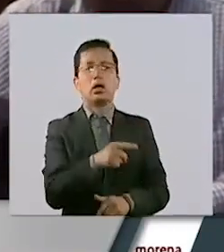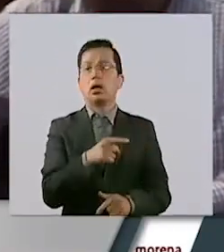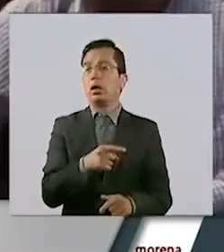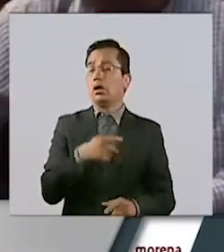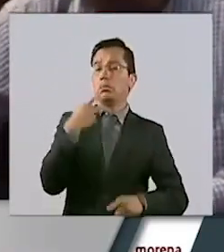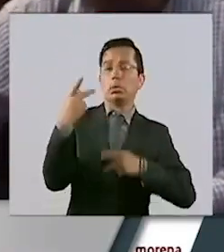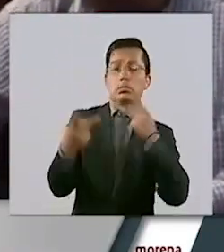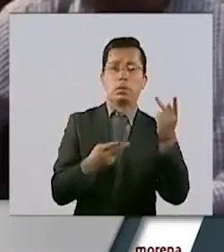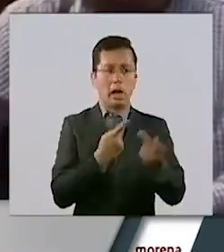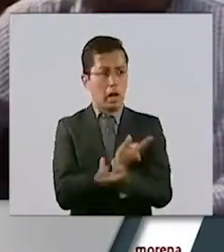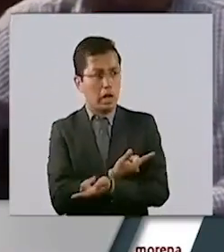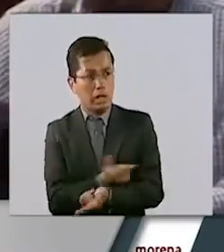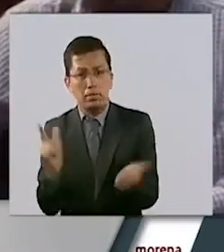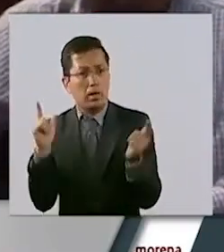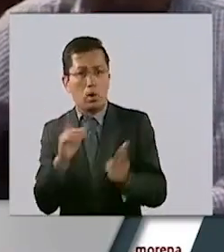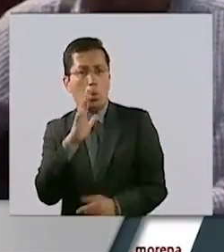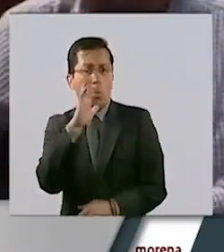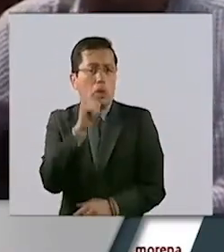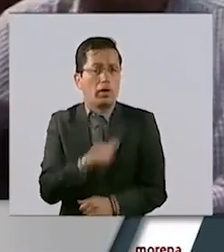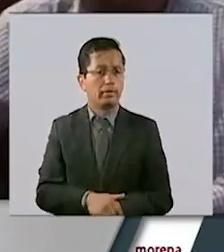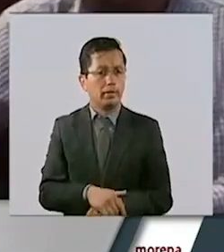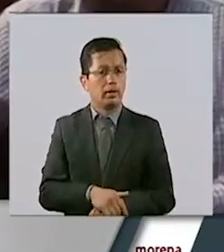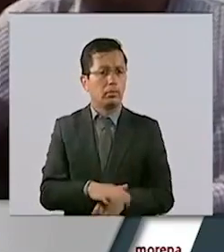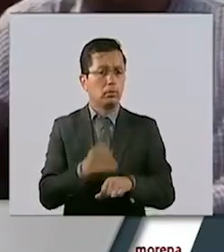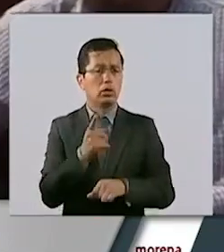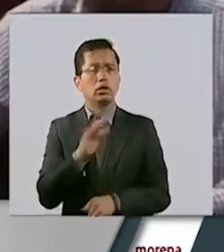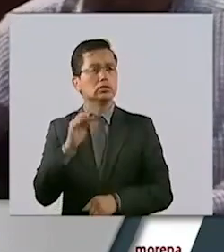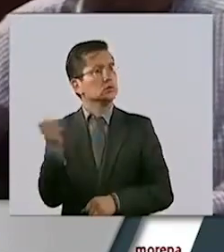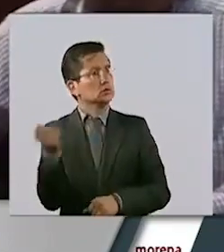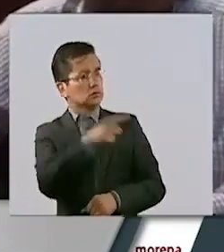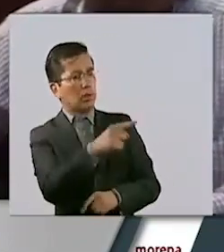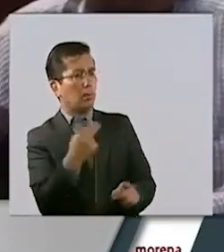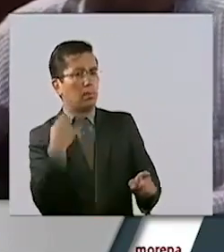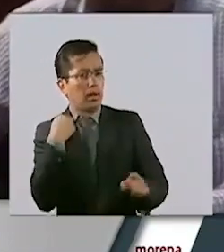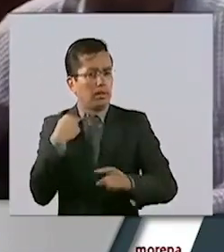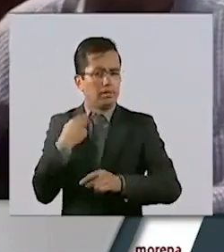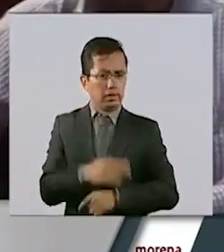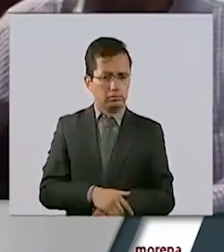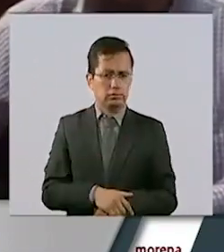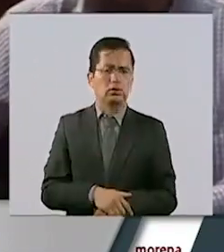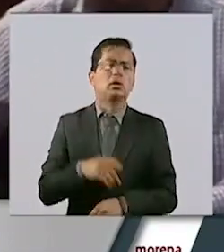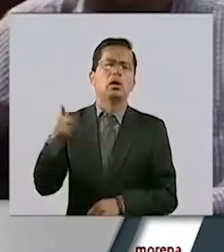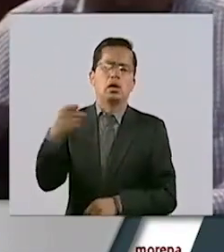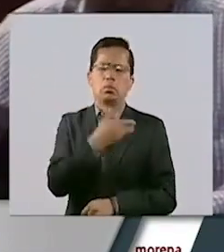la libertad porque alguien los va a callar. El presidente